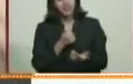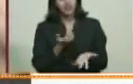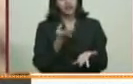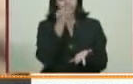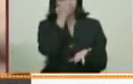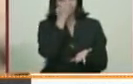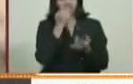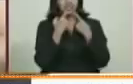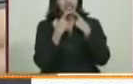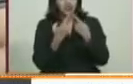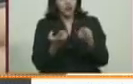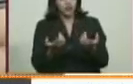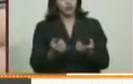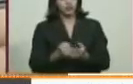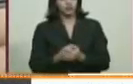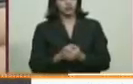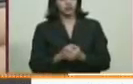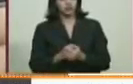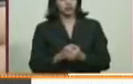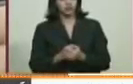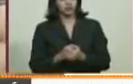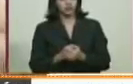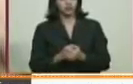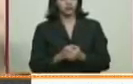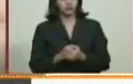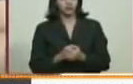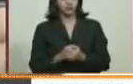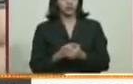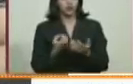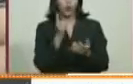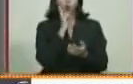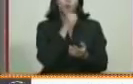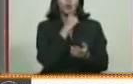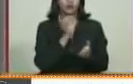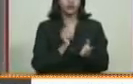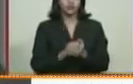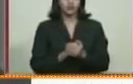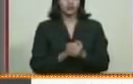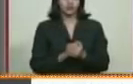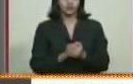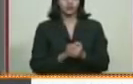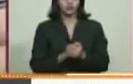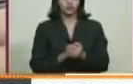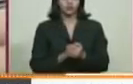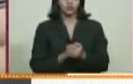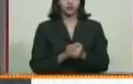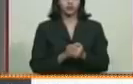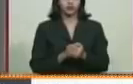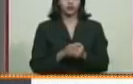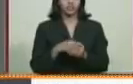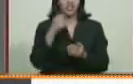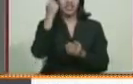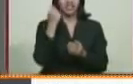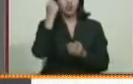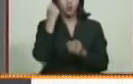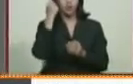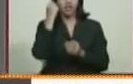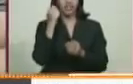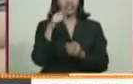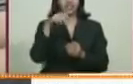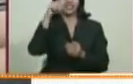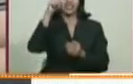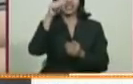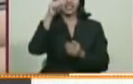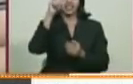declaración, porque ¿quién la dio para ver? Una diputada. ¿Cómo se llama? Delsa Solórzano. ¿Cómo se llama? Delsa Solórzano. ¿Quién es ella?